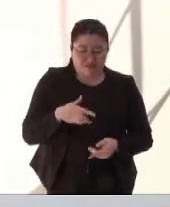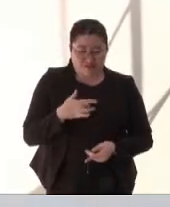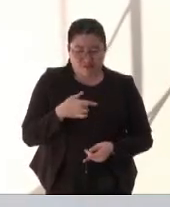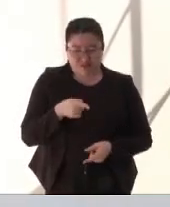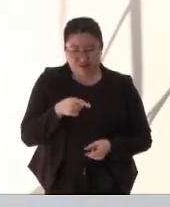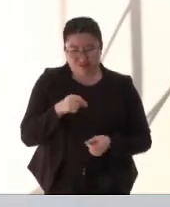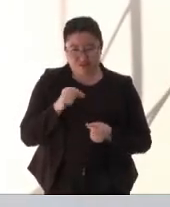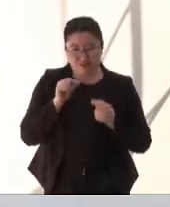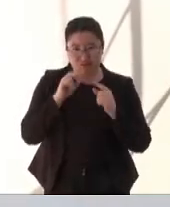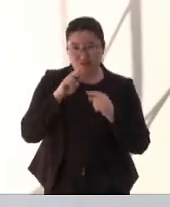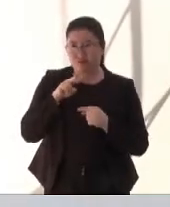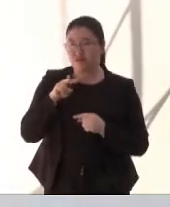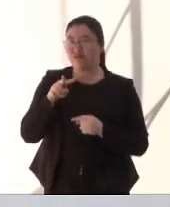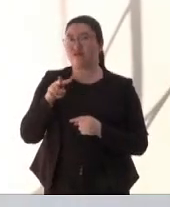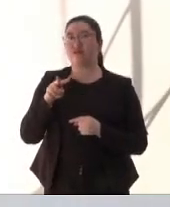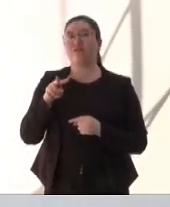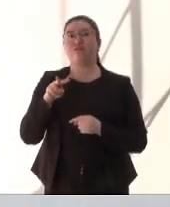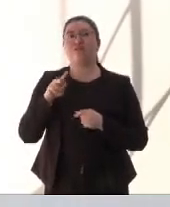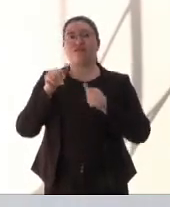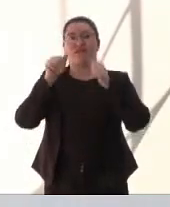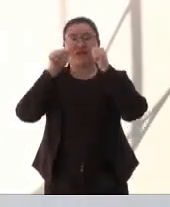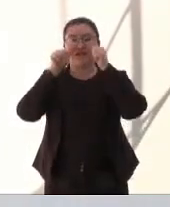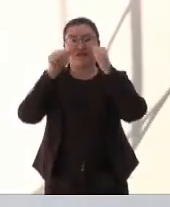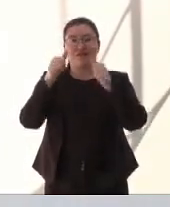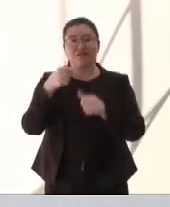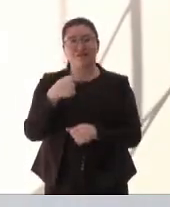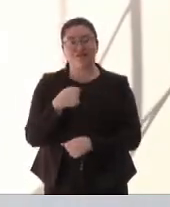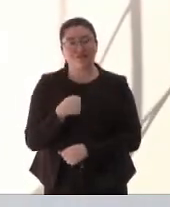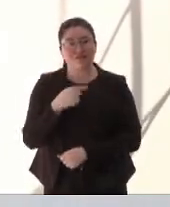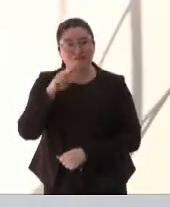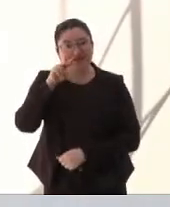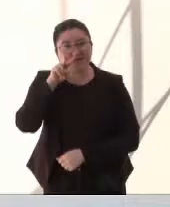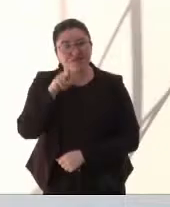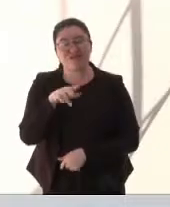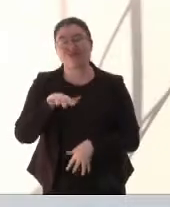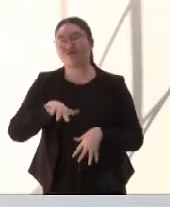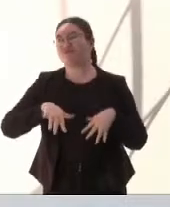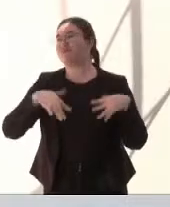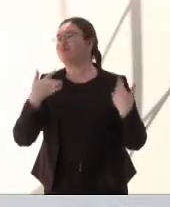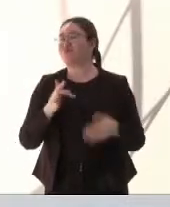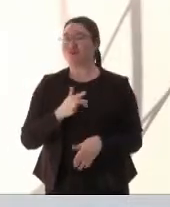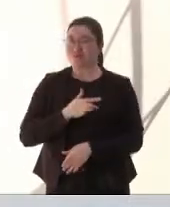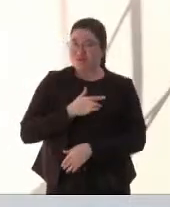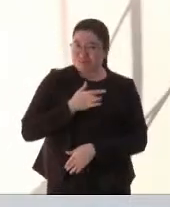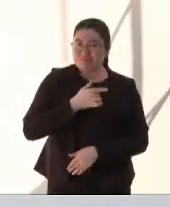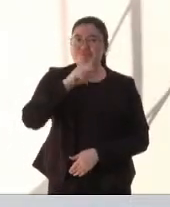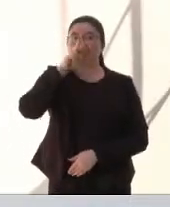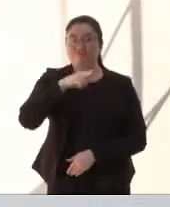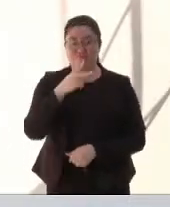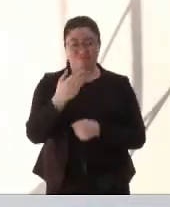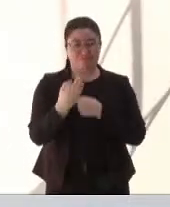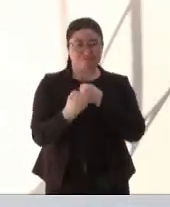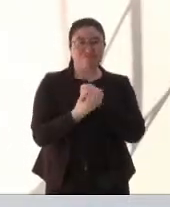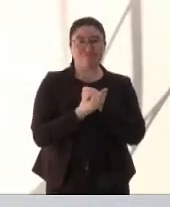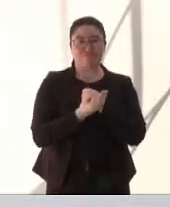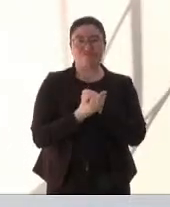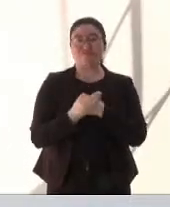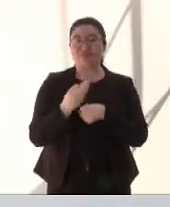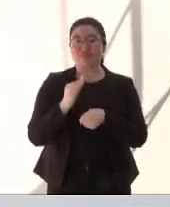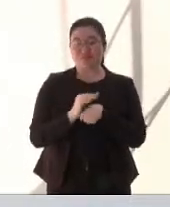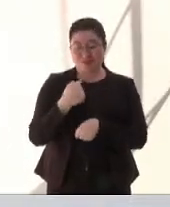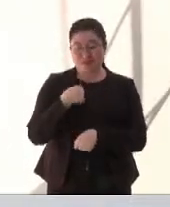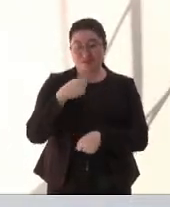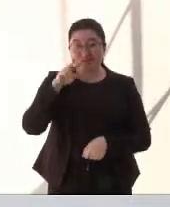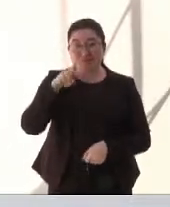lugar donde nos van a escuchar, donde nos van a atender, donde nos van a proteger. Y parece